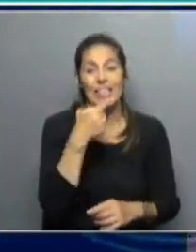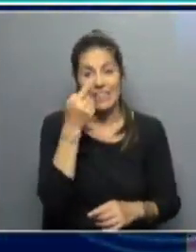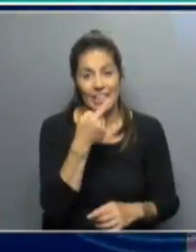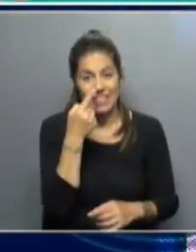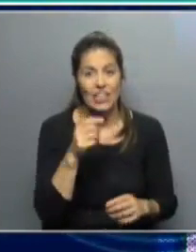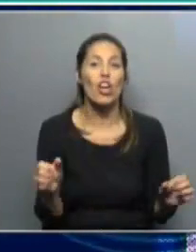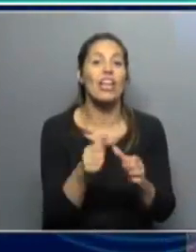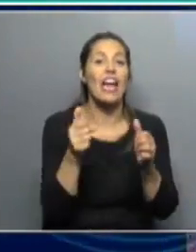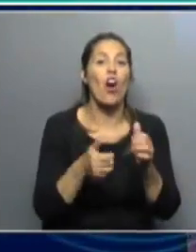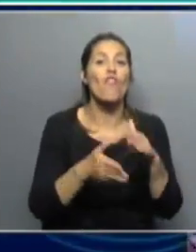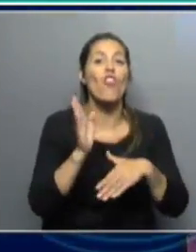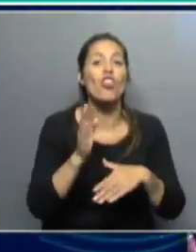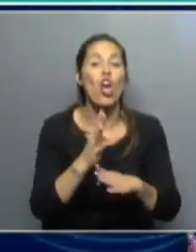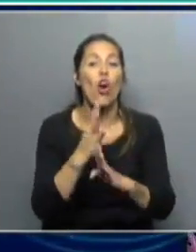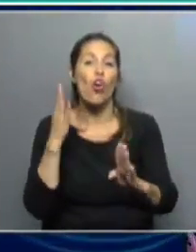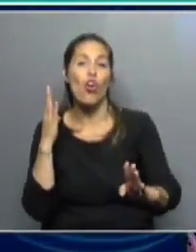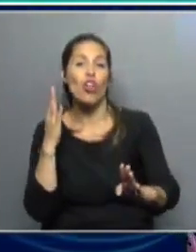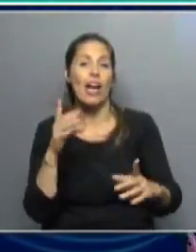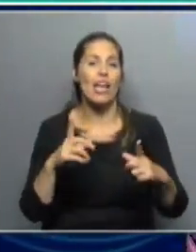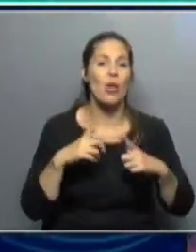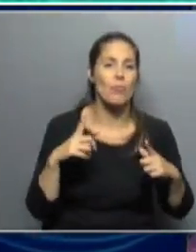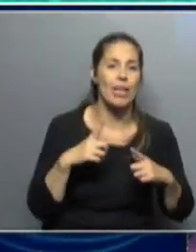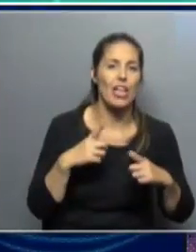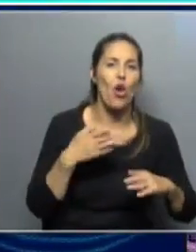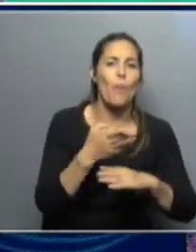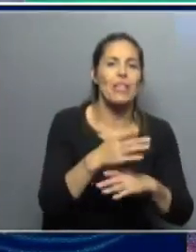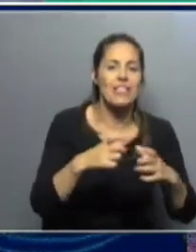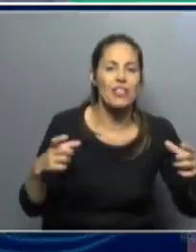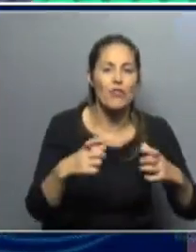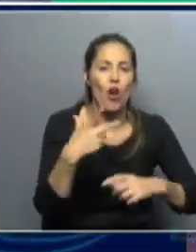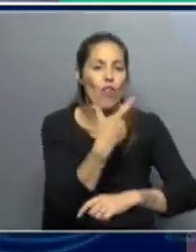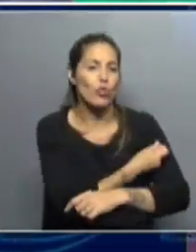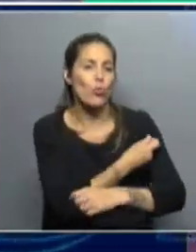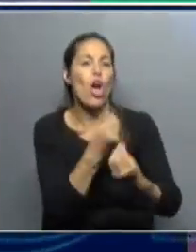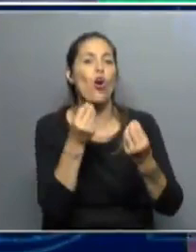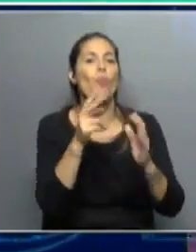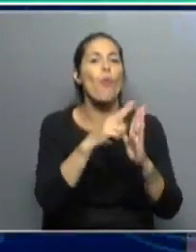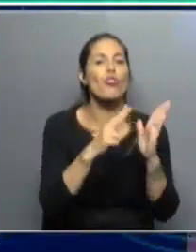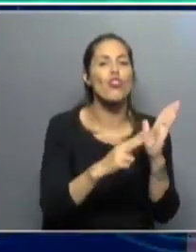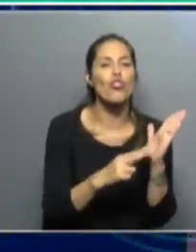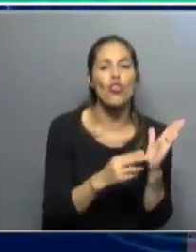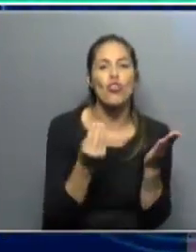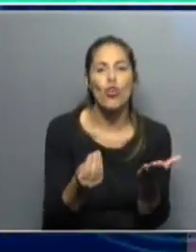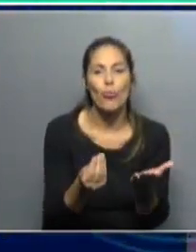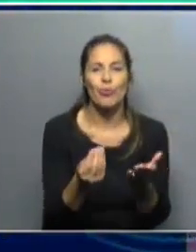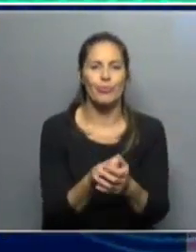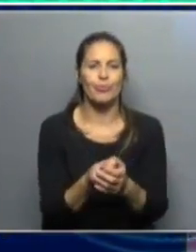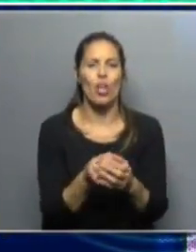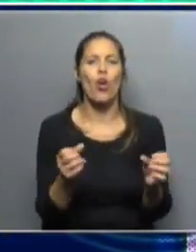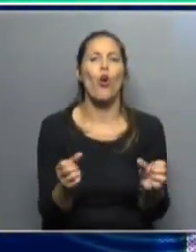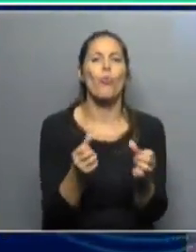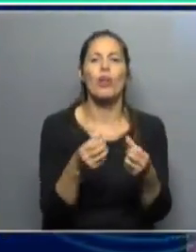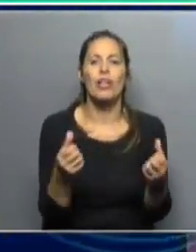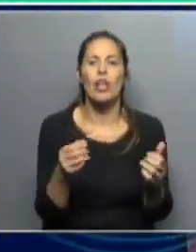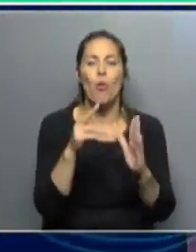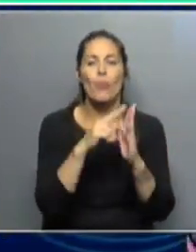bueno, ¿qué hago? ¿Voy, hago cola, espero? ¿Me piden certificado de vacuna? ¿No? ¿Cómo es el protocolo? No, ¿cómo es el protocolo